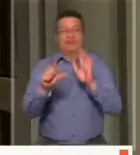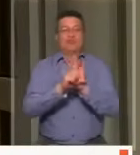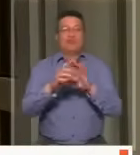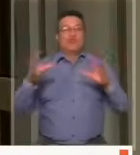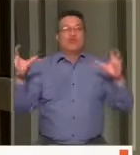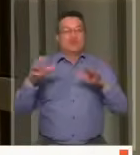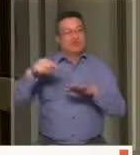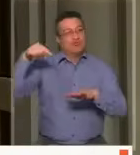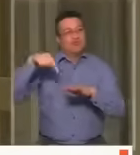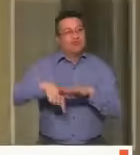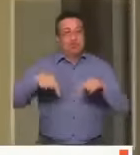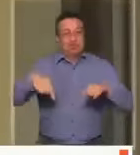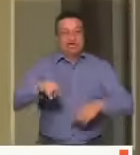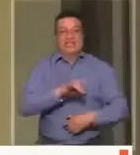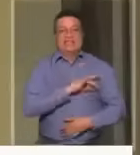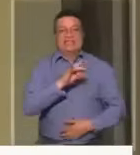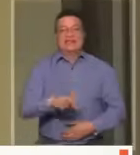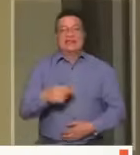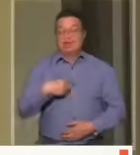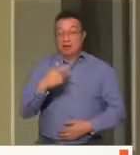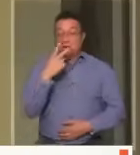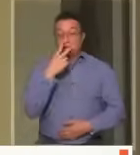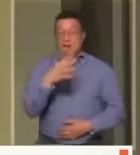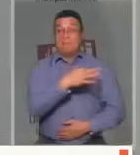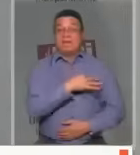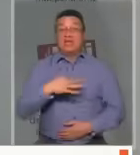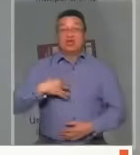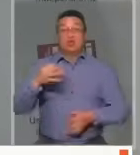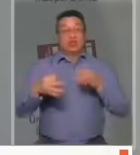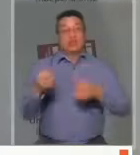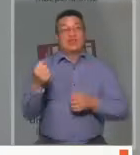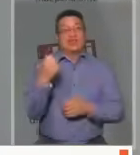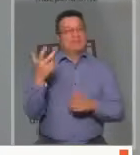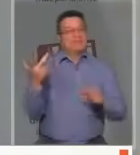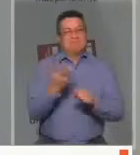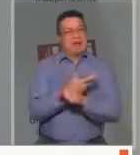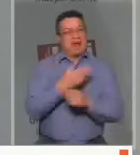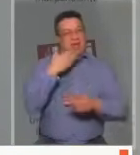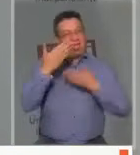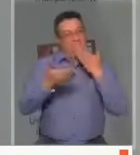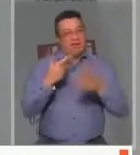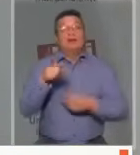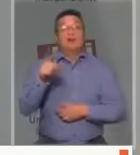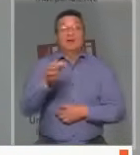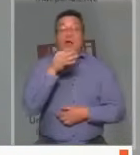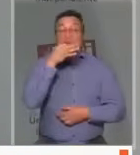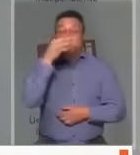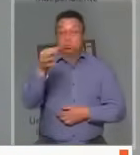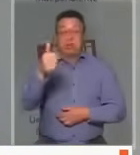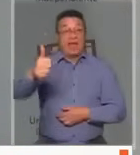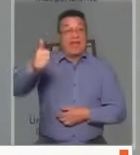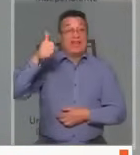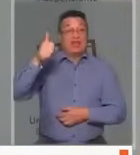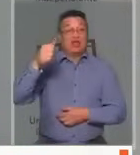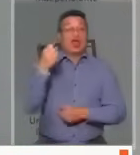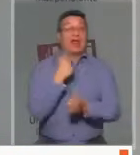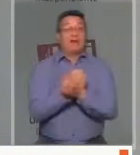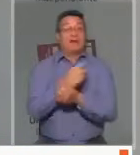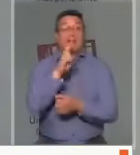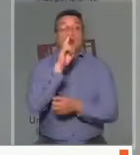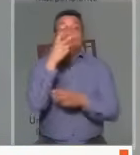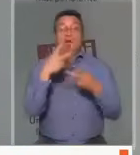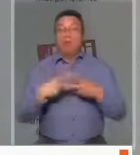profunda como la que vive nuestro país. Me parece que el ministro de Justicia fue imprudente. Notificar a un general director de Carabineros por un programa de